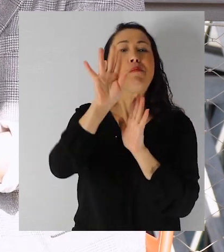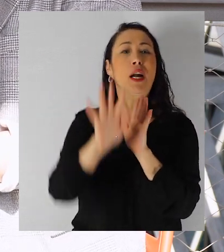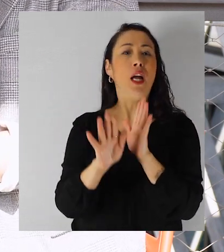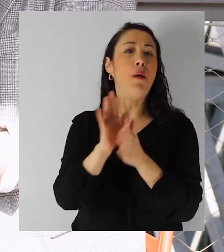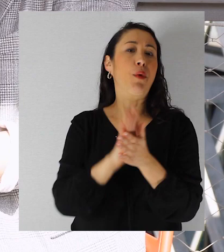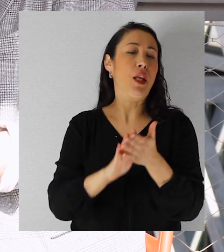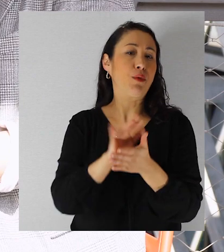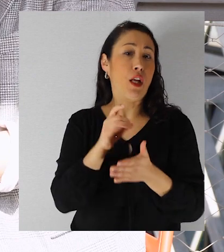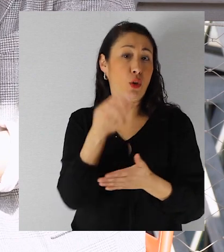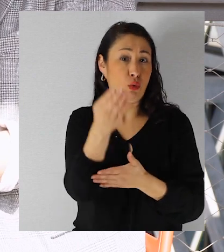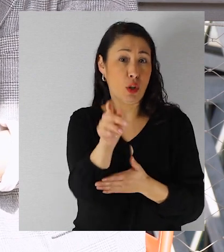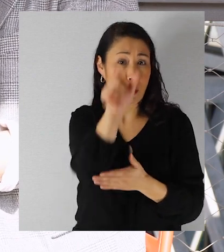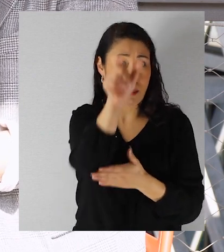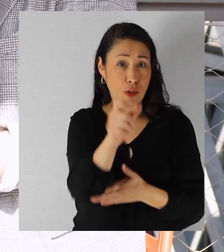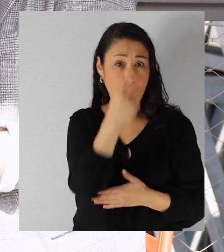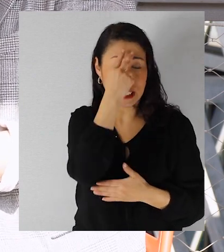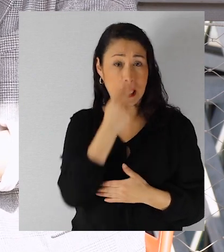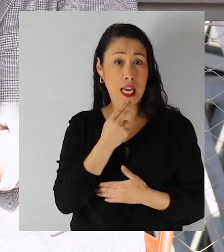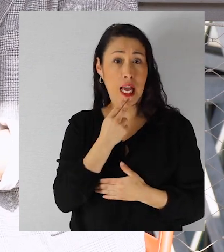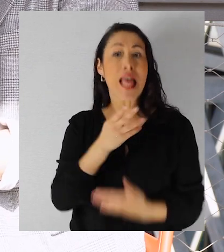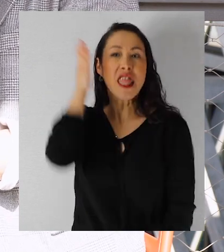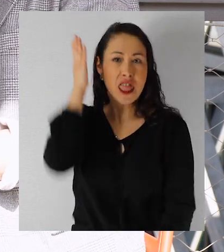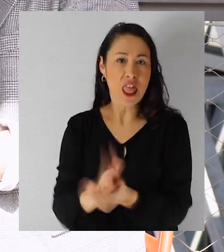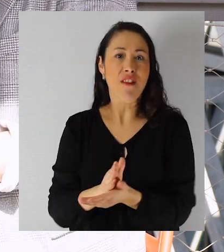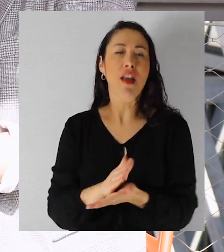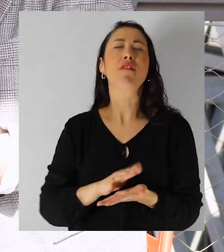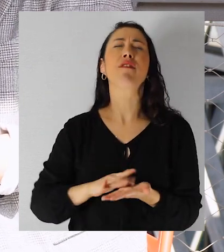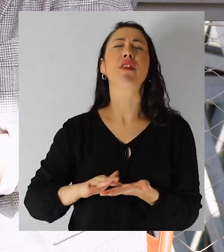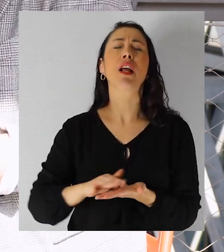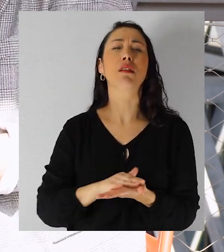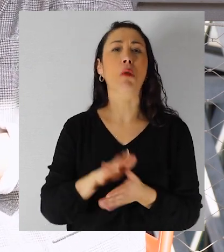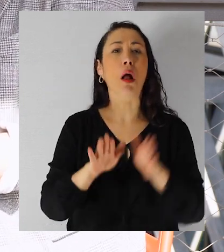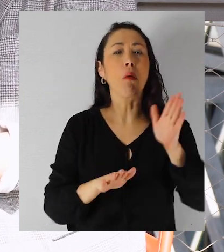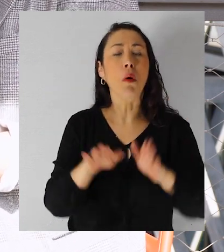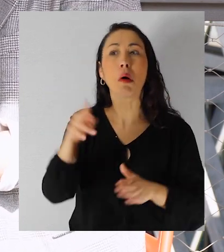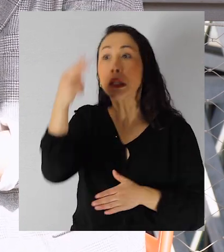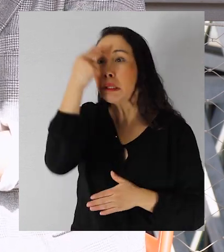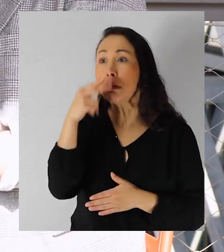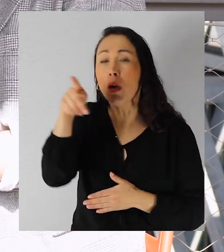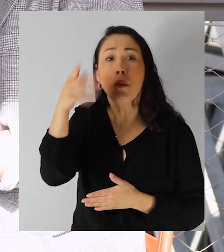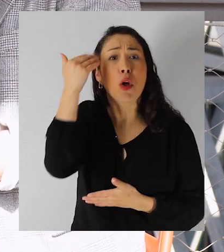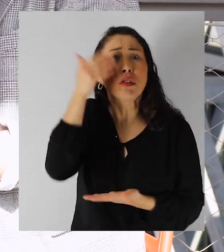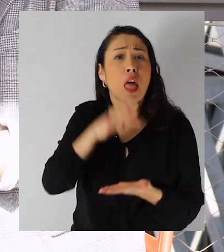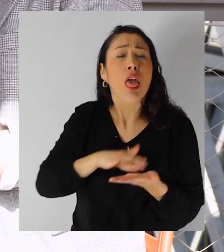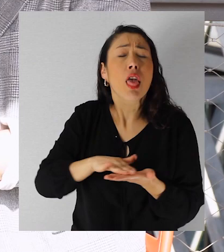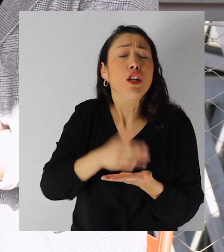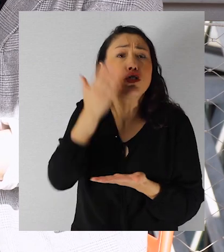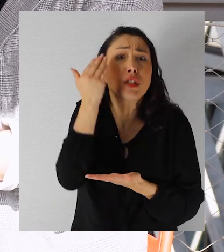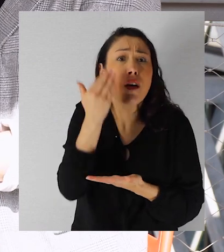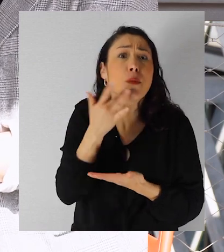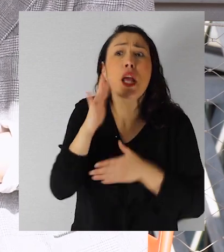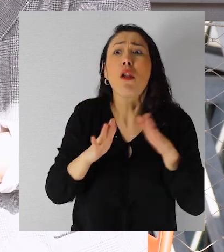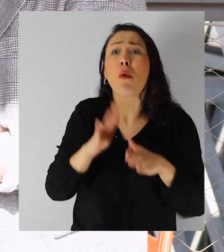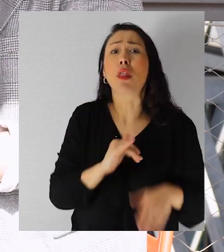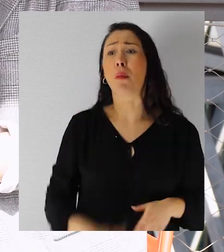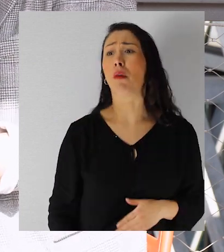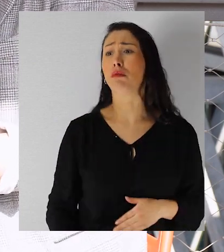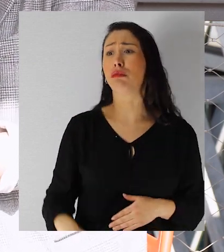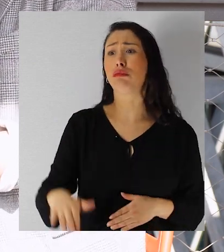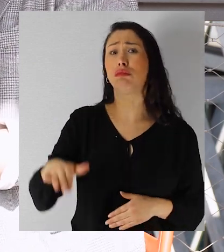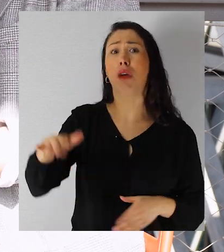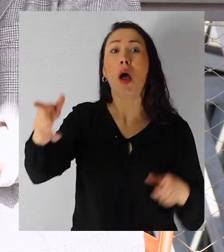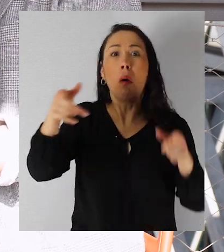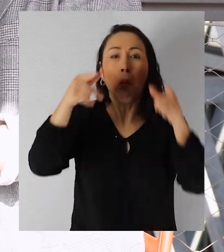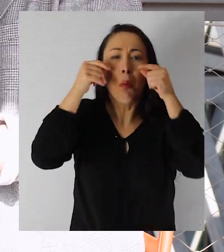tú, si eres una persona ciega, vas a requerir braille. Y quizás no sabes leer braille, porque adquiriste la discapacidad visual en tu